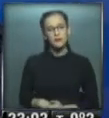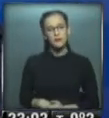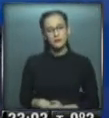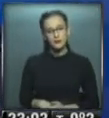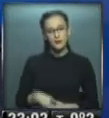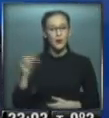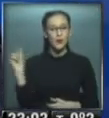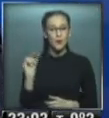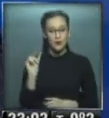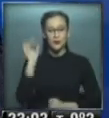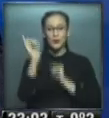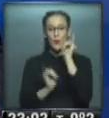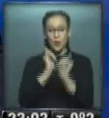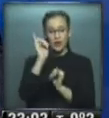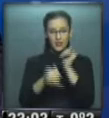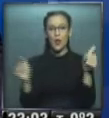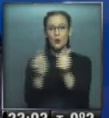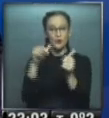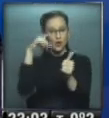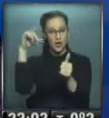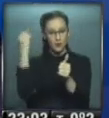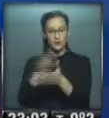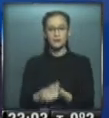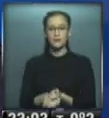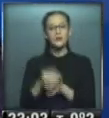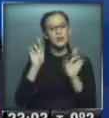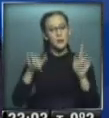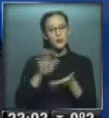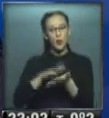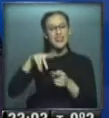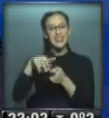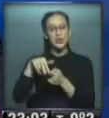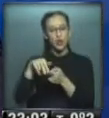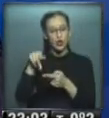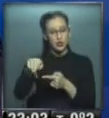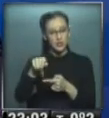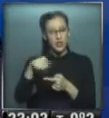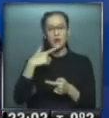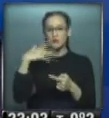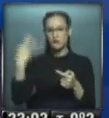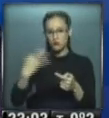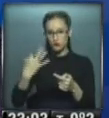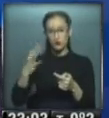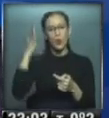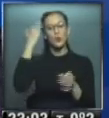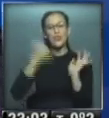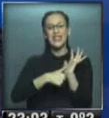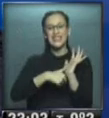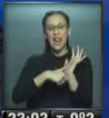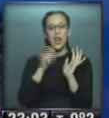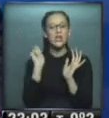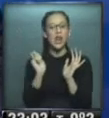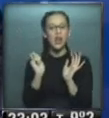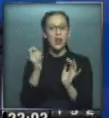En minutos entonces todo esto de la mano de Gaby. Y también tenemos tecnología, tenemos columna de tecnología y cultura digital con